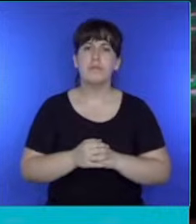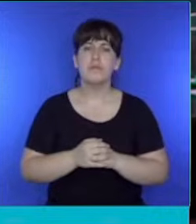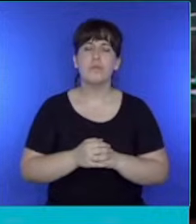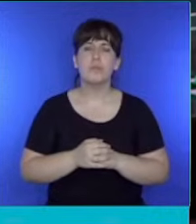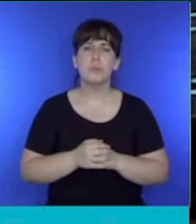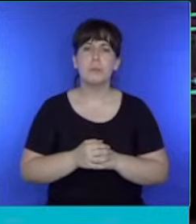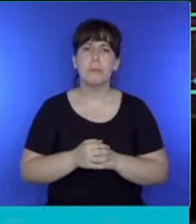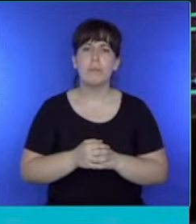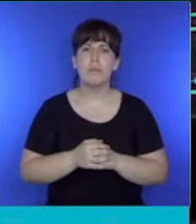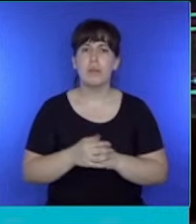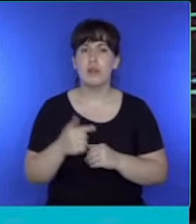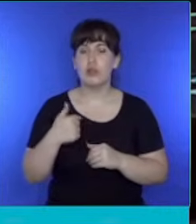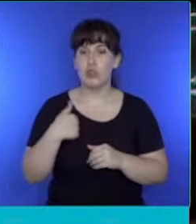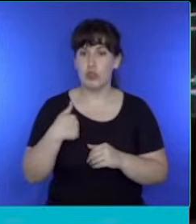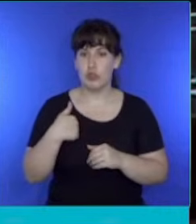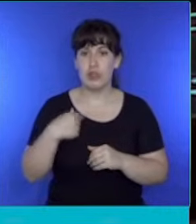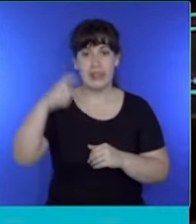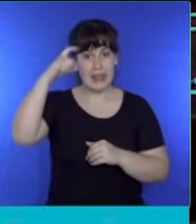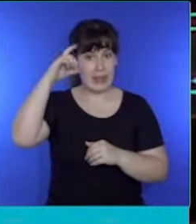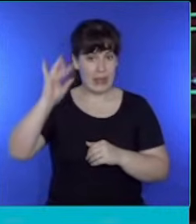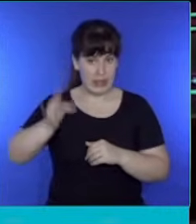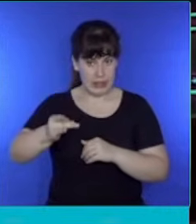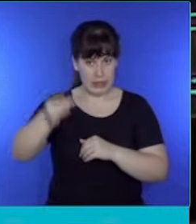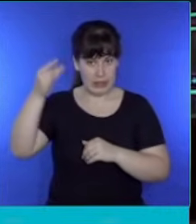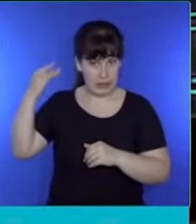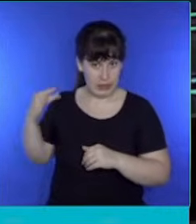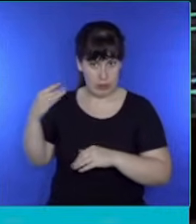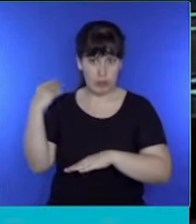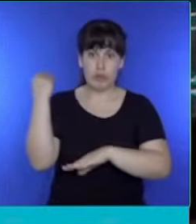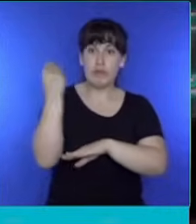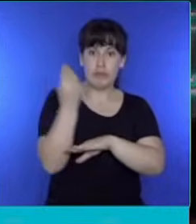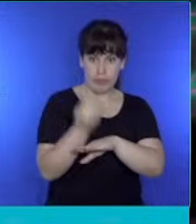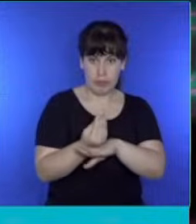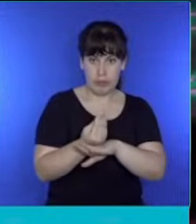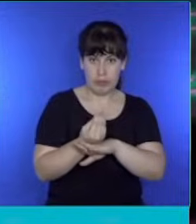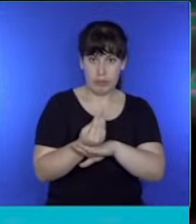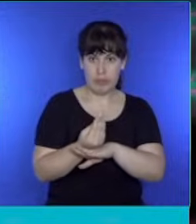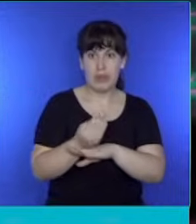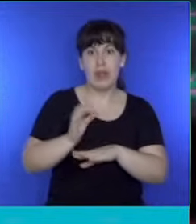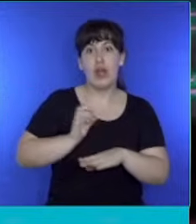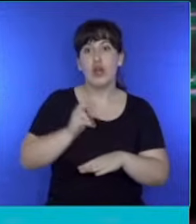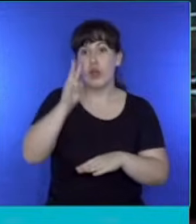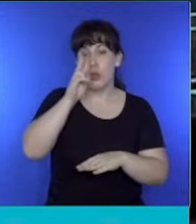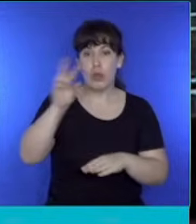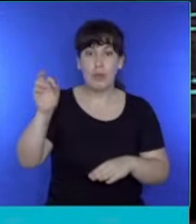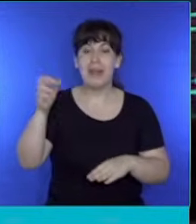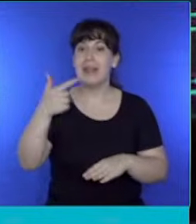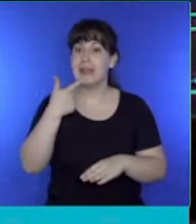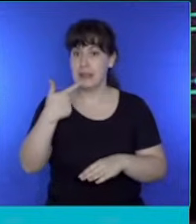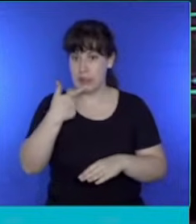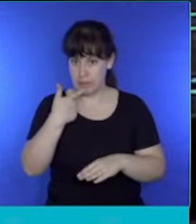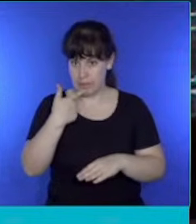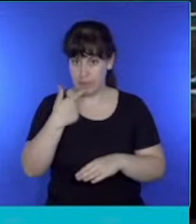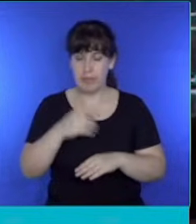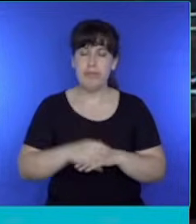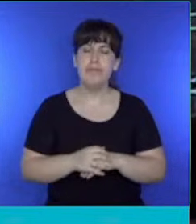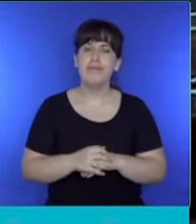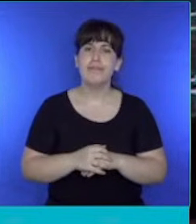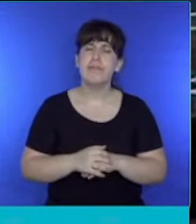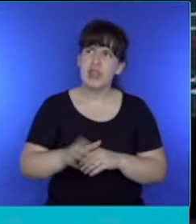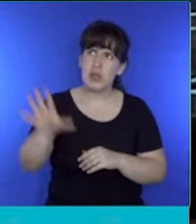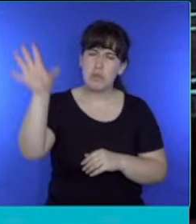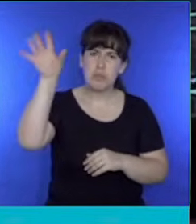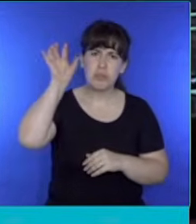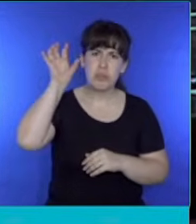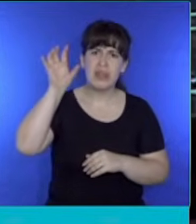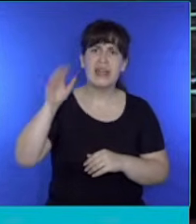Yo asumí el 10 de diciembre en esa época, 2017, y recuerdo que